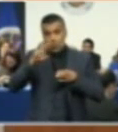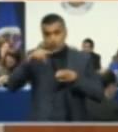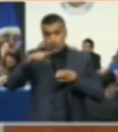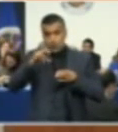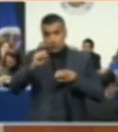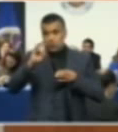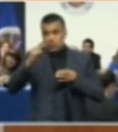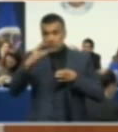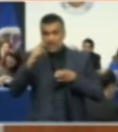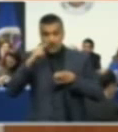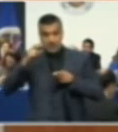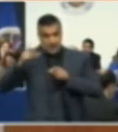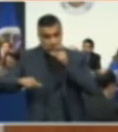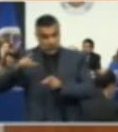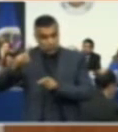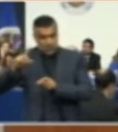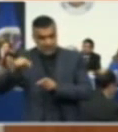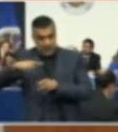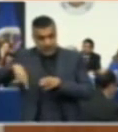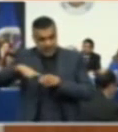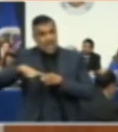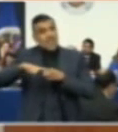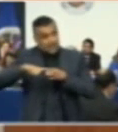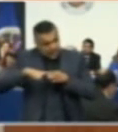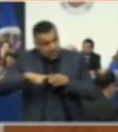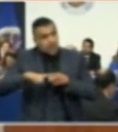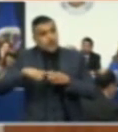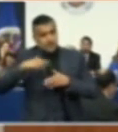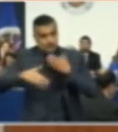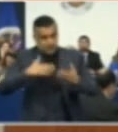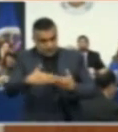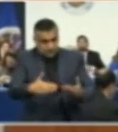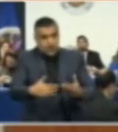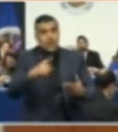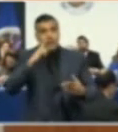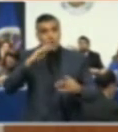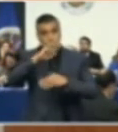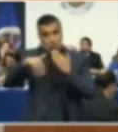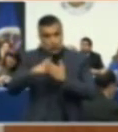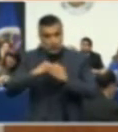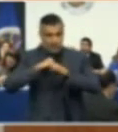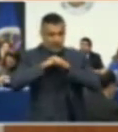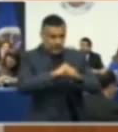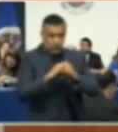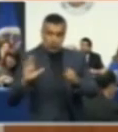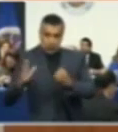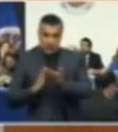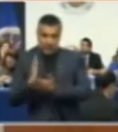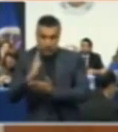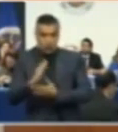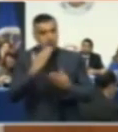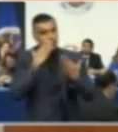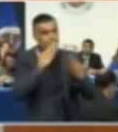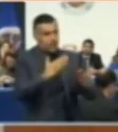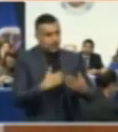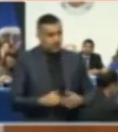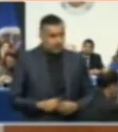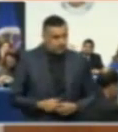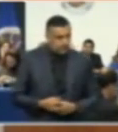las personas con discapacidad que abonará en el ejercicio mayor de todos sus derechos. Gracias.